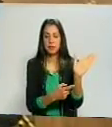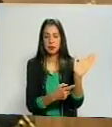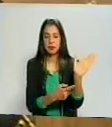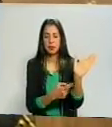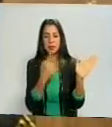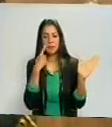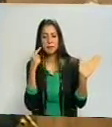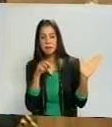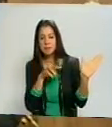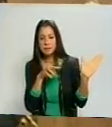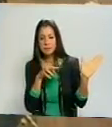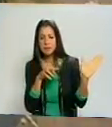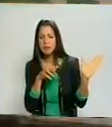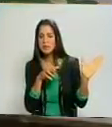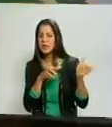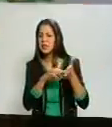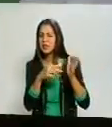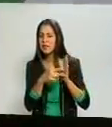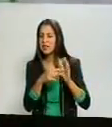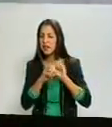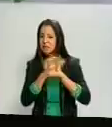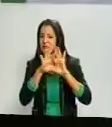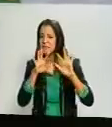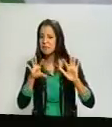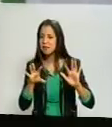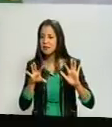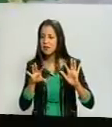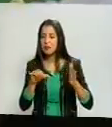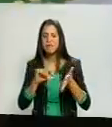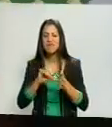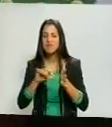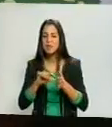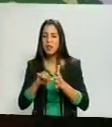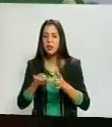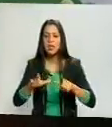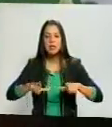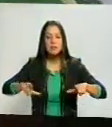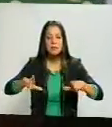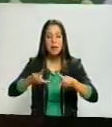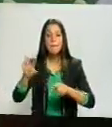para que tengamos claro de dónde estamos hablando del territorio.